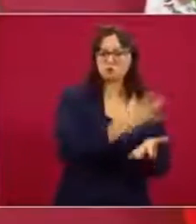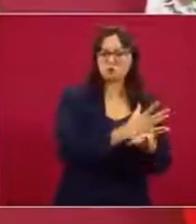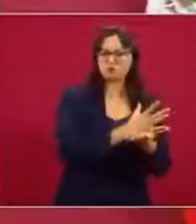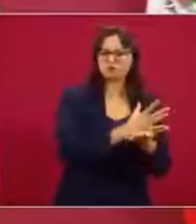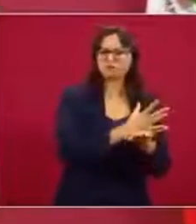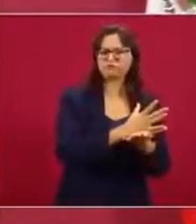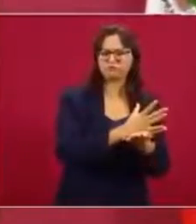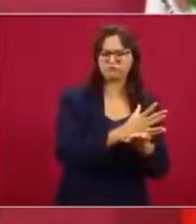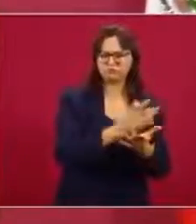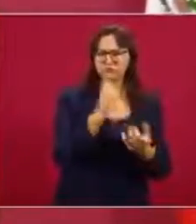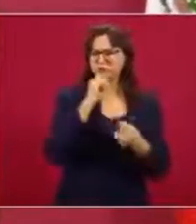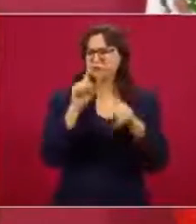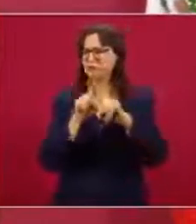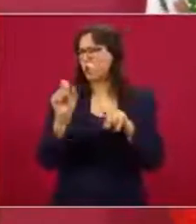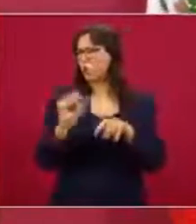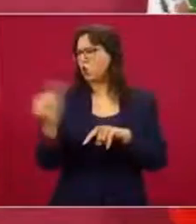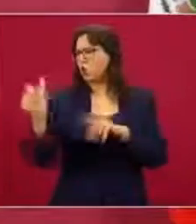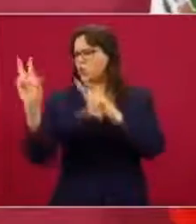procuraduría